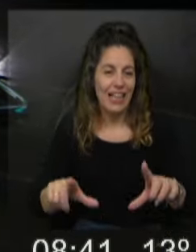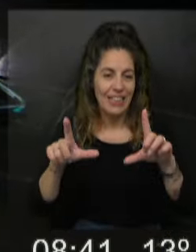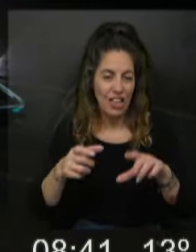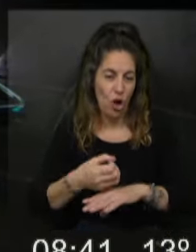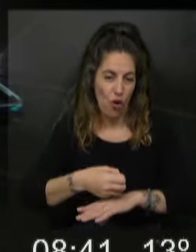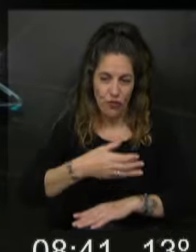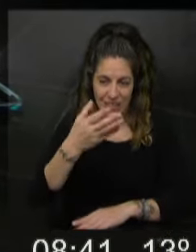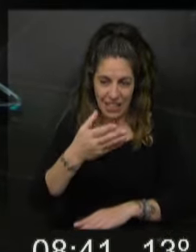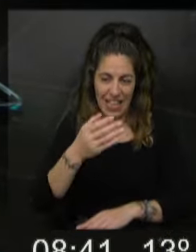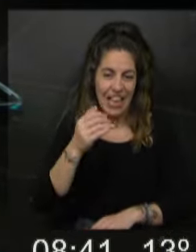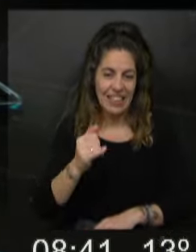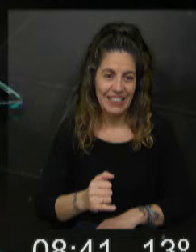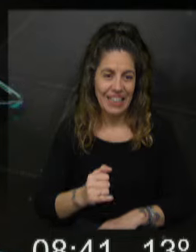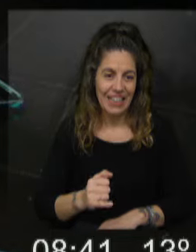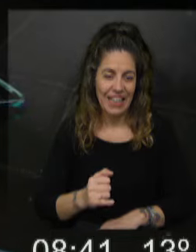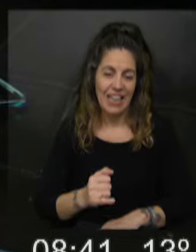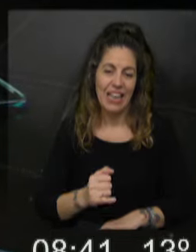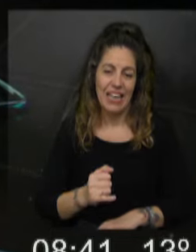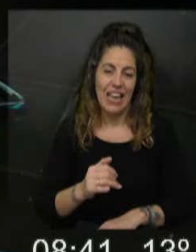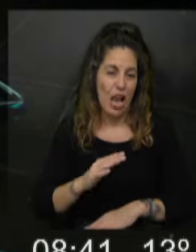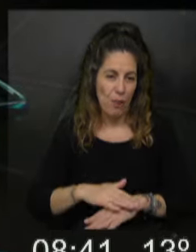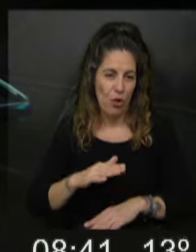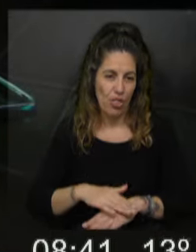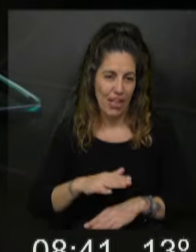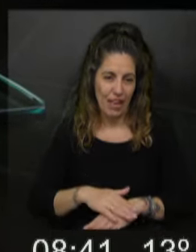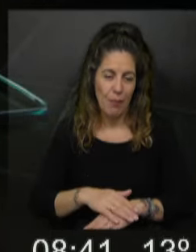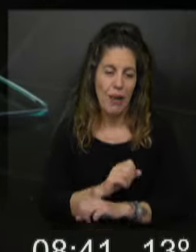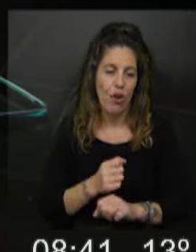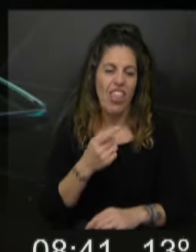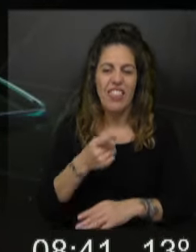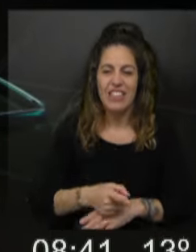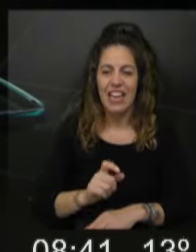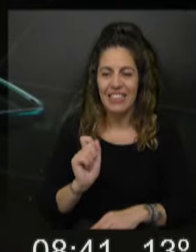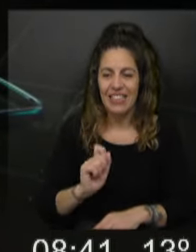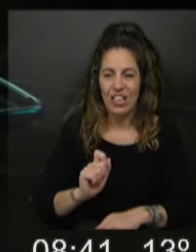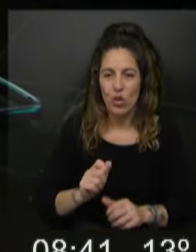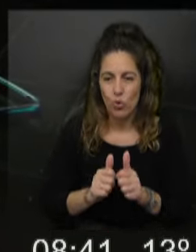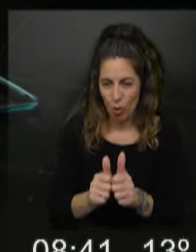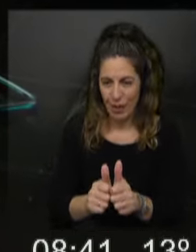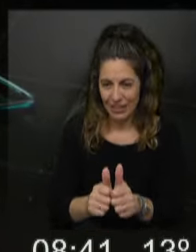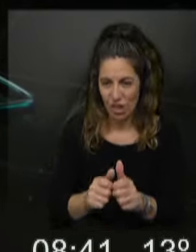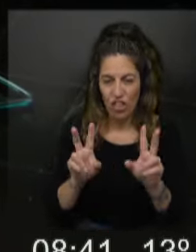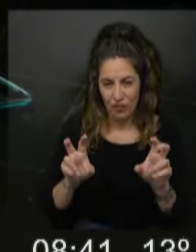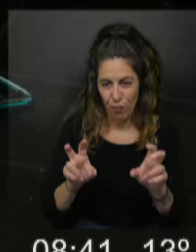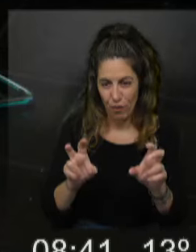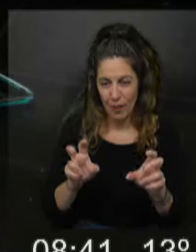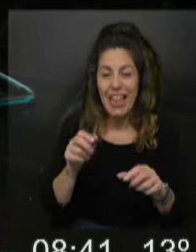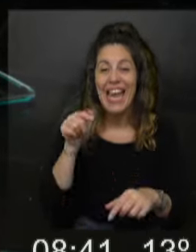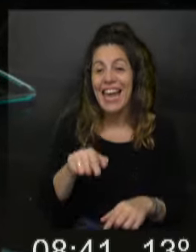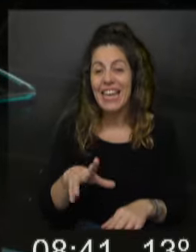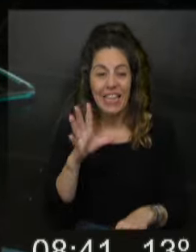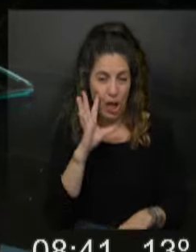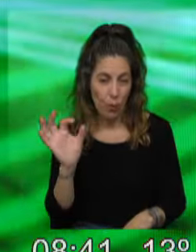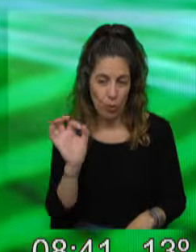oficial tiene la prerrogativa es mano como quien dice para Designar Quién va a ser su compañero Fórmula en esta